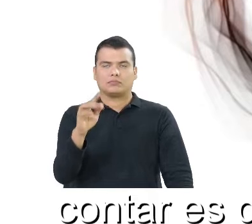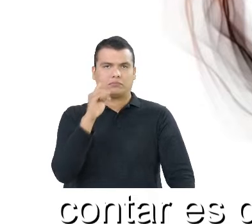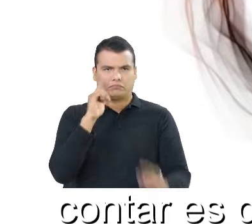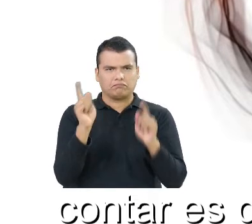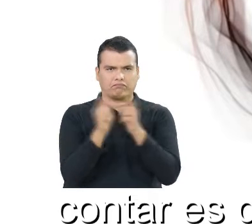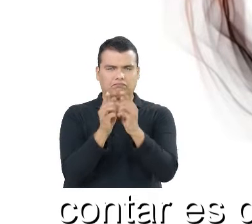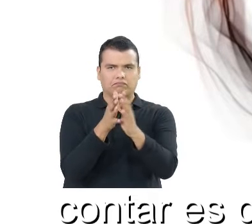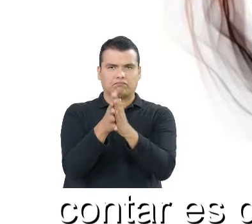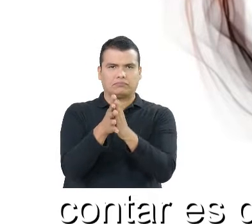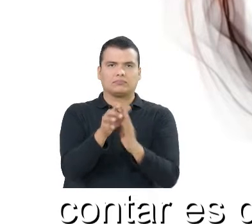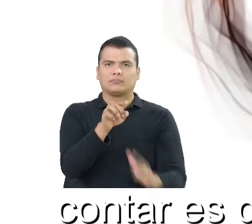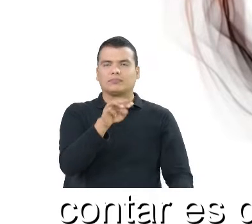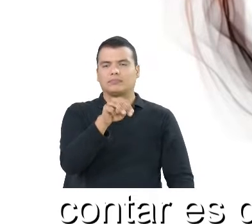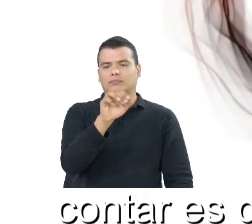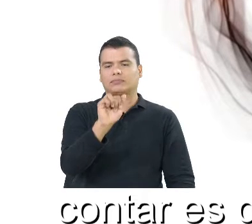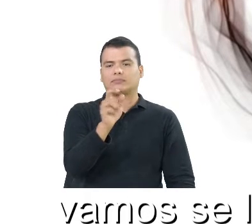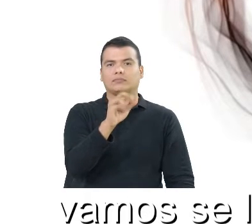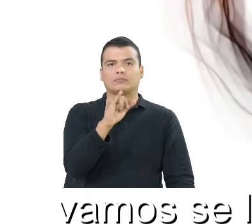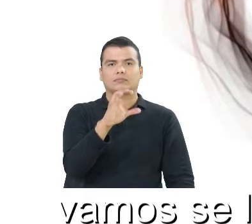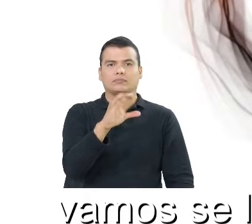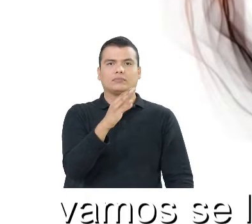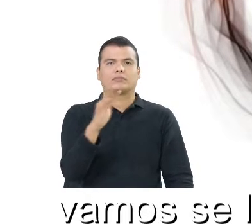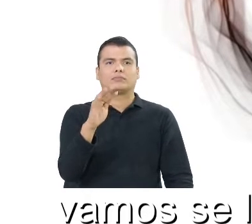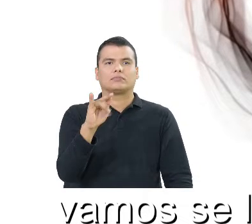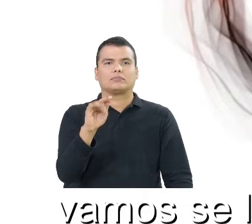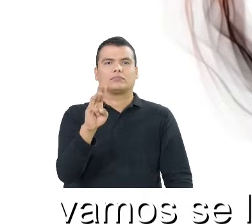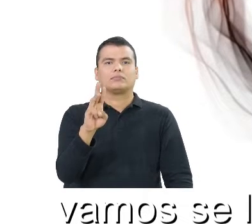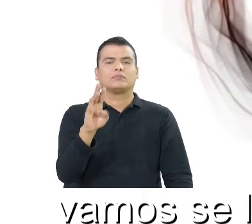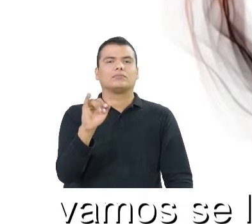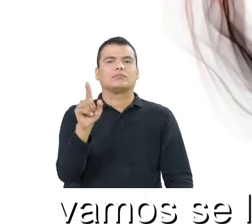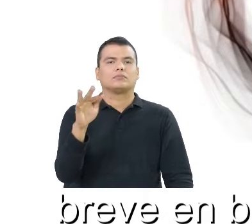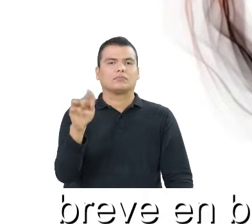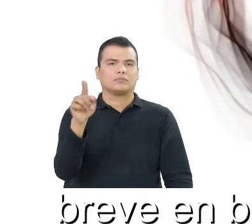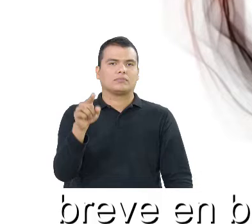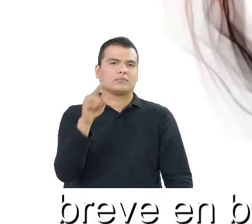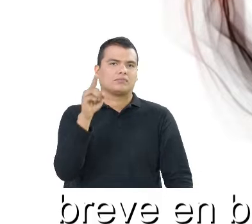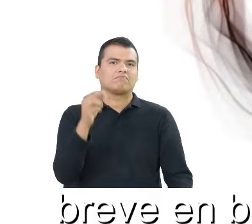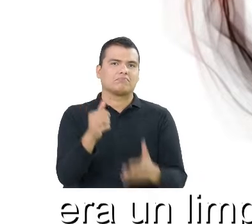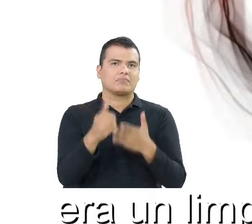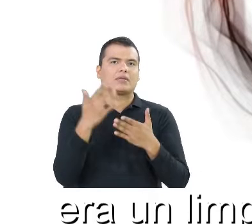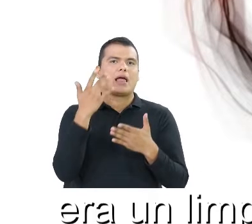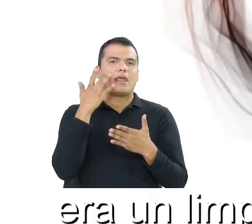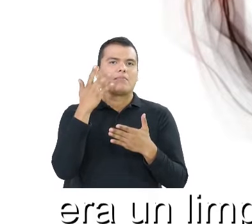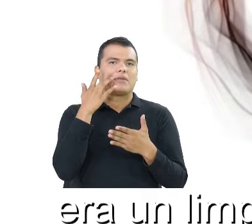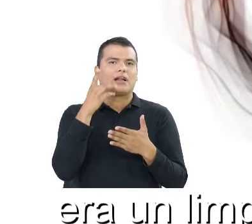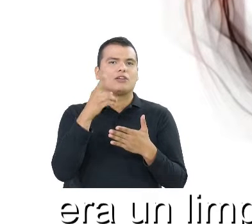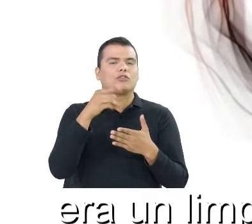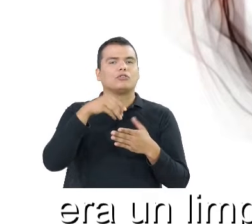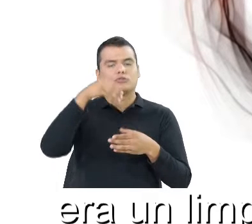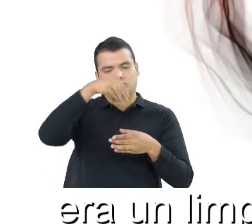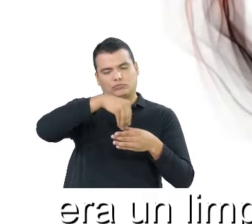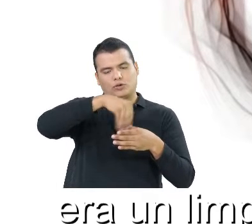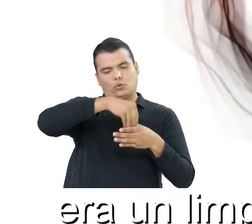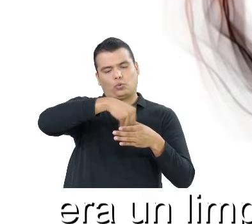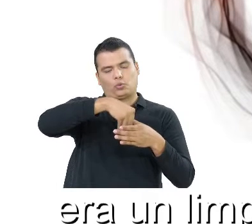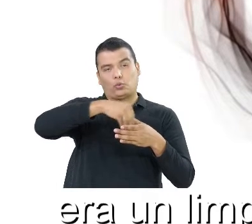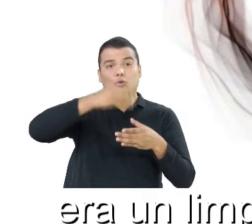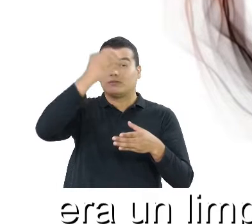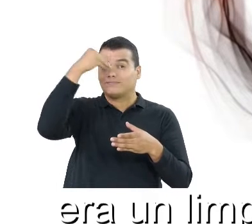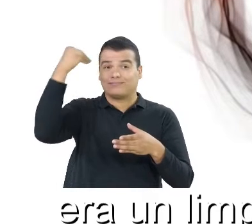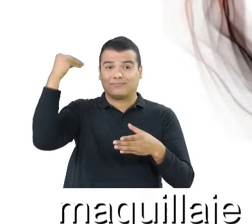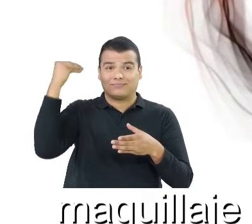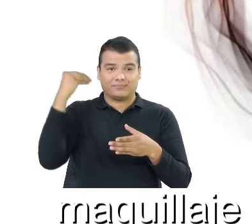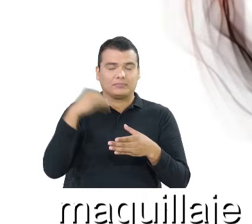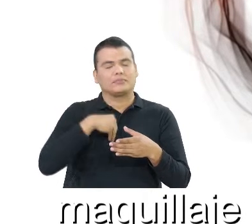palabras, el Magic Twist era un limpiador de brochas de maquillaje. Es ese aparatico que ven ahí. Entonces yo le ponía la brocha del maquillaje,